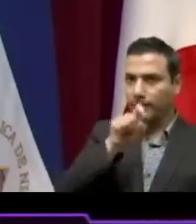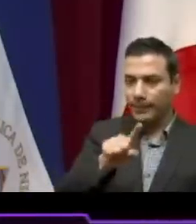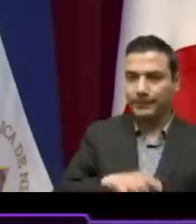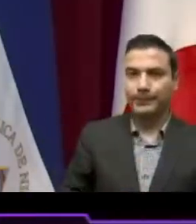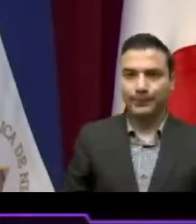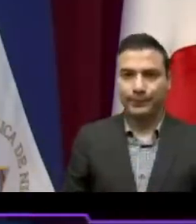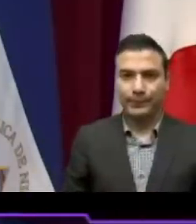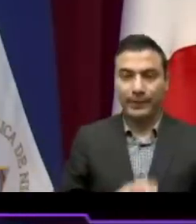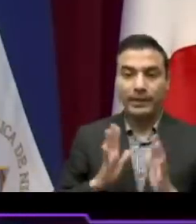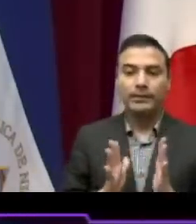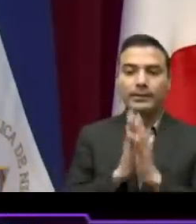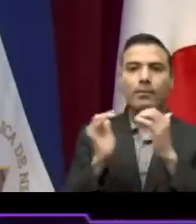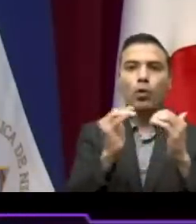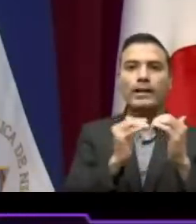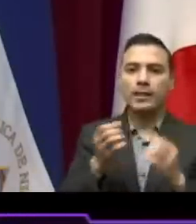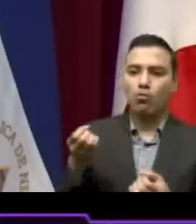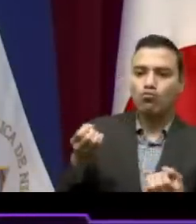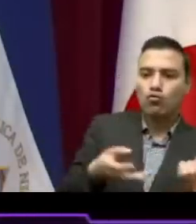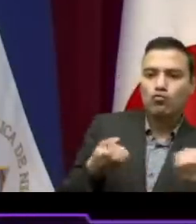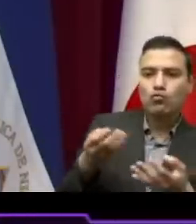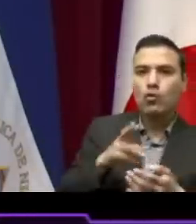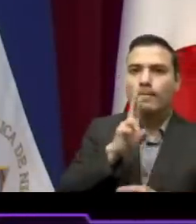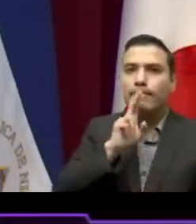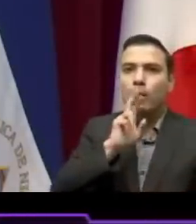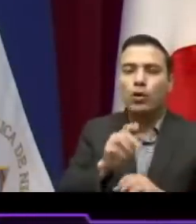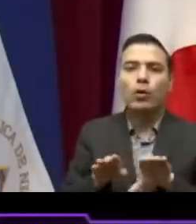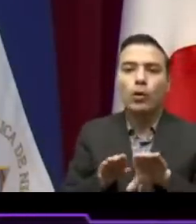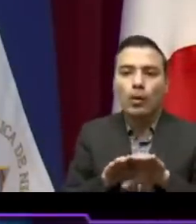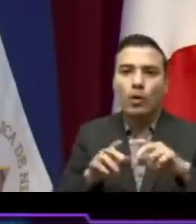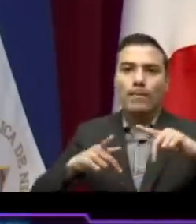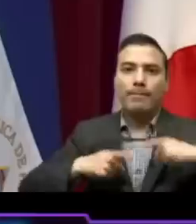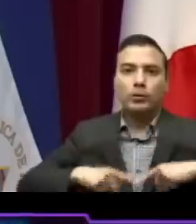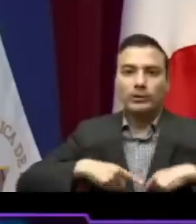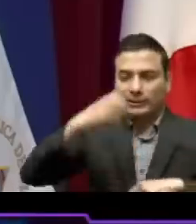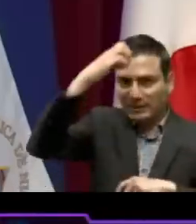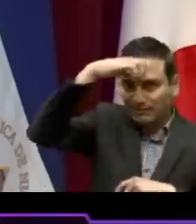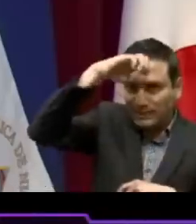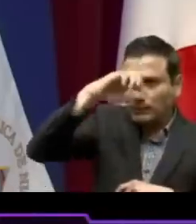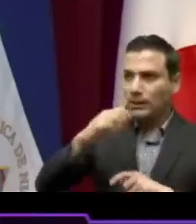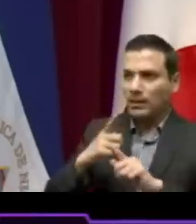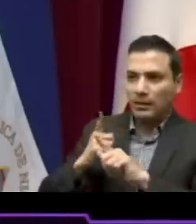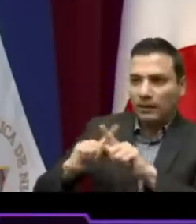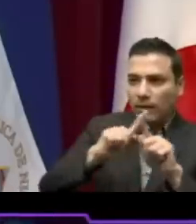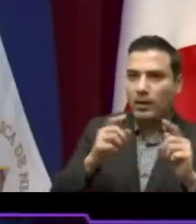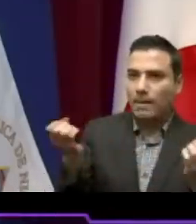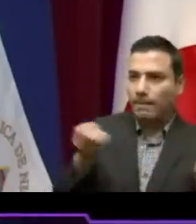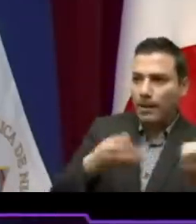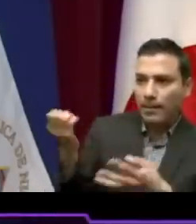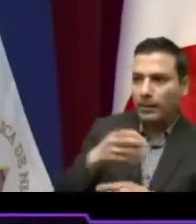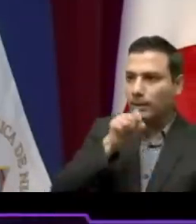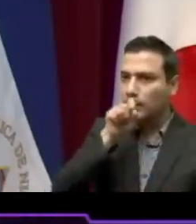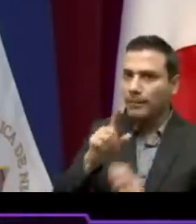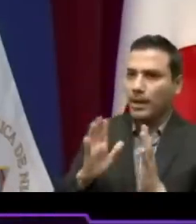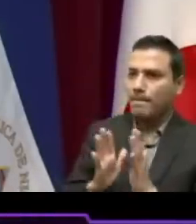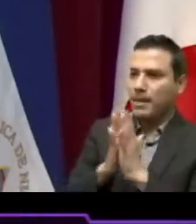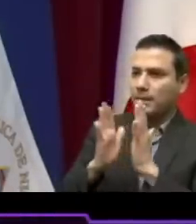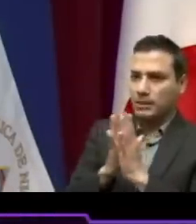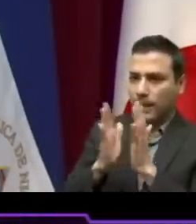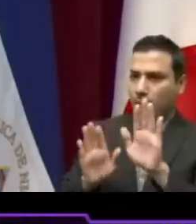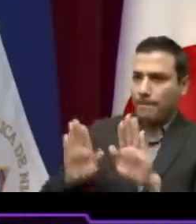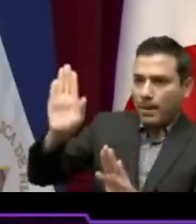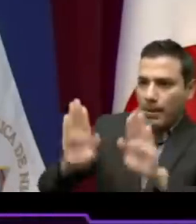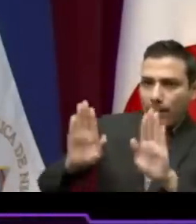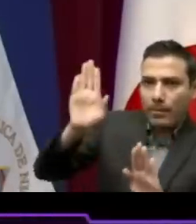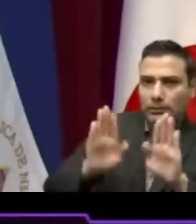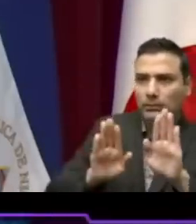de la pluralidad de formas de entender y experimentar la vida en común de participar y decidir colectivamente en la definición